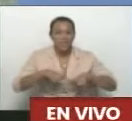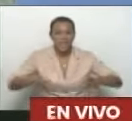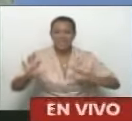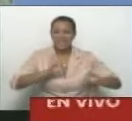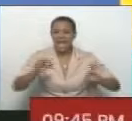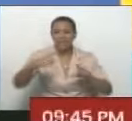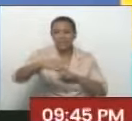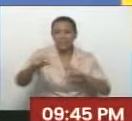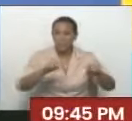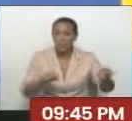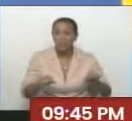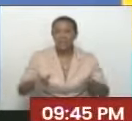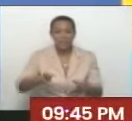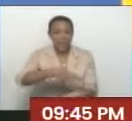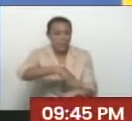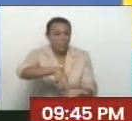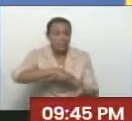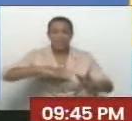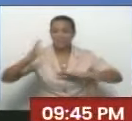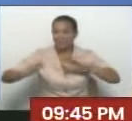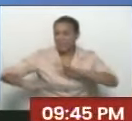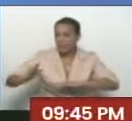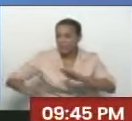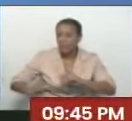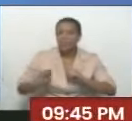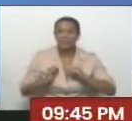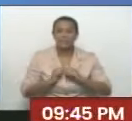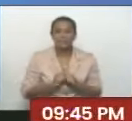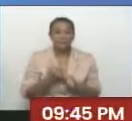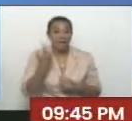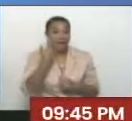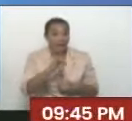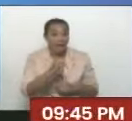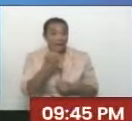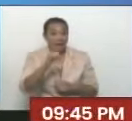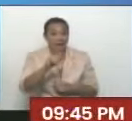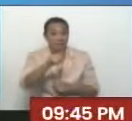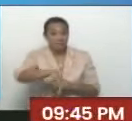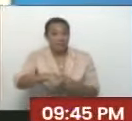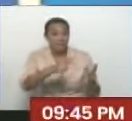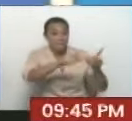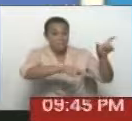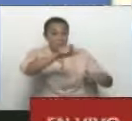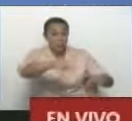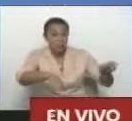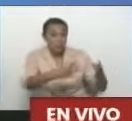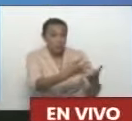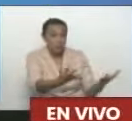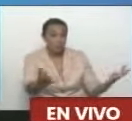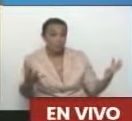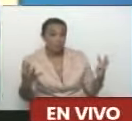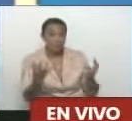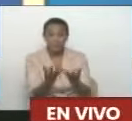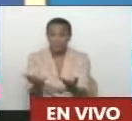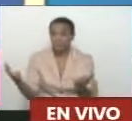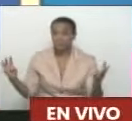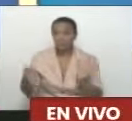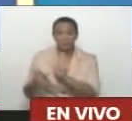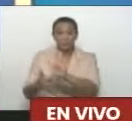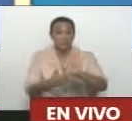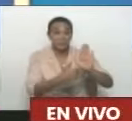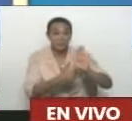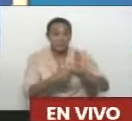disfrutando de la música, de los tambores. Tenemos, mira, aquí presentes una